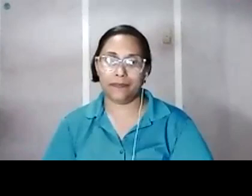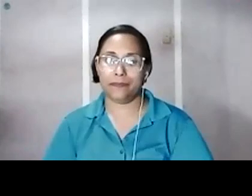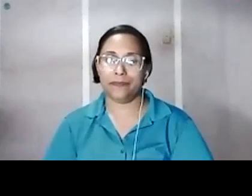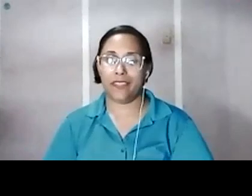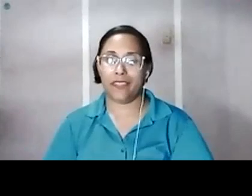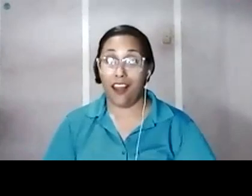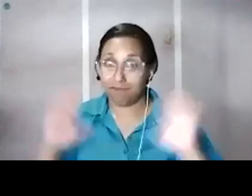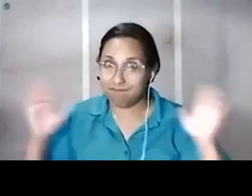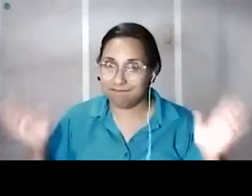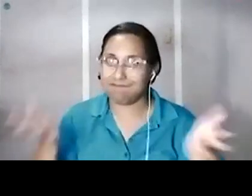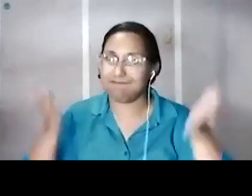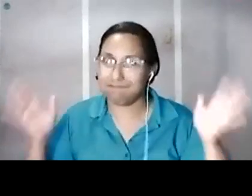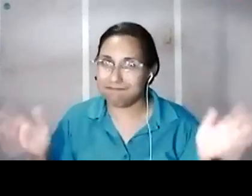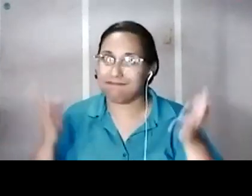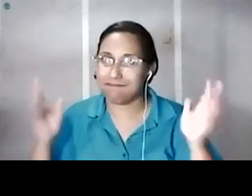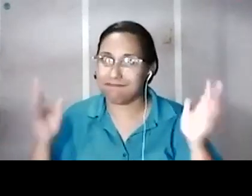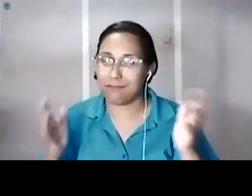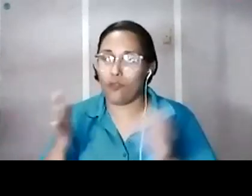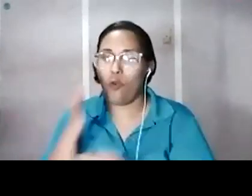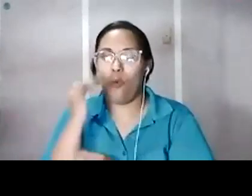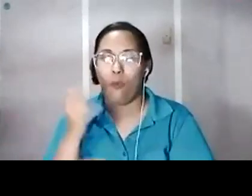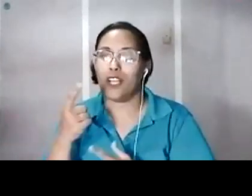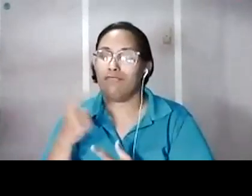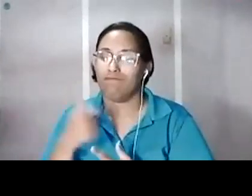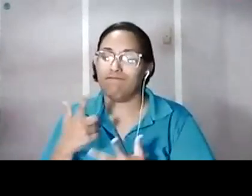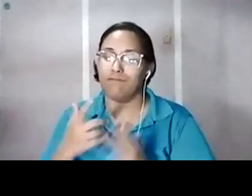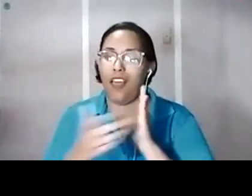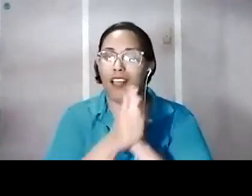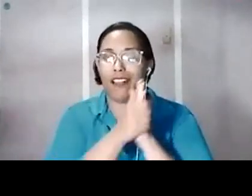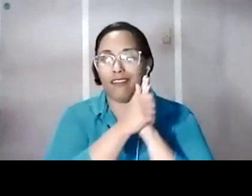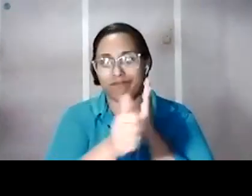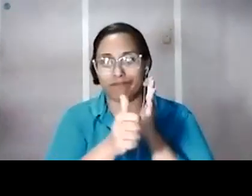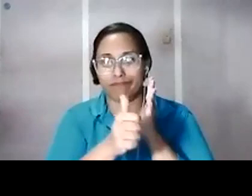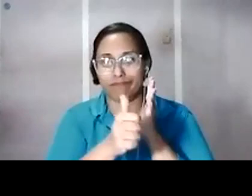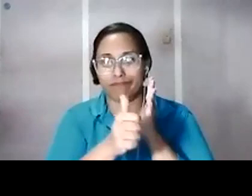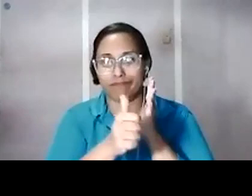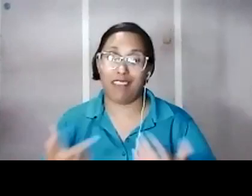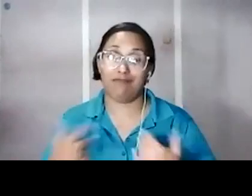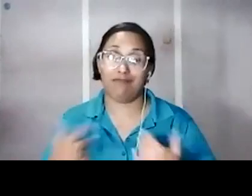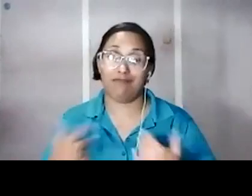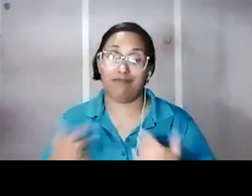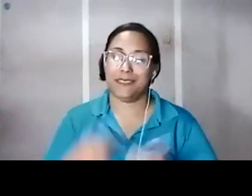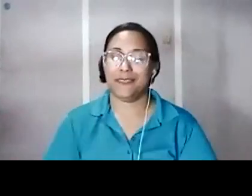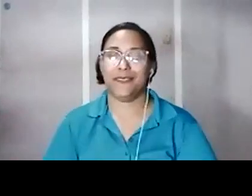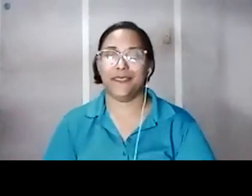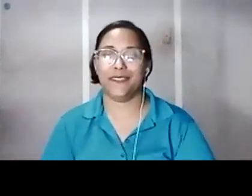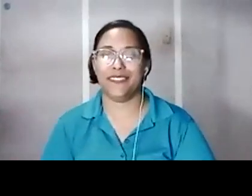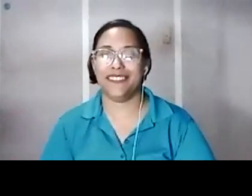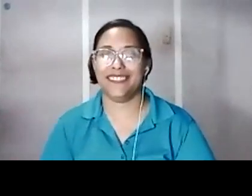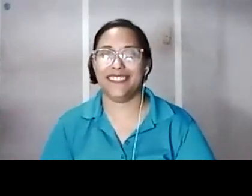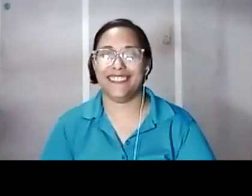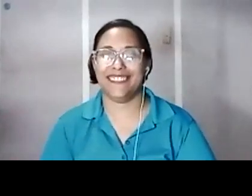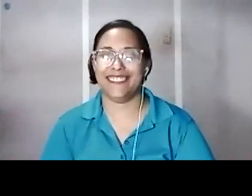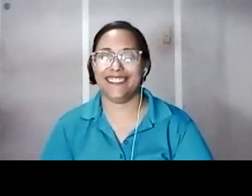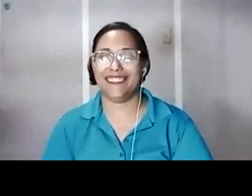exponerlos también, porque tienen talento. Si no tuvieran talento, fingía demencia, que no me cuesta. El doctor